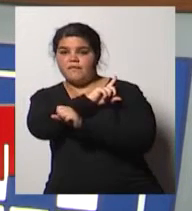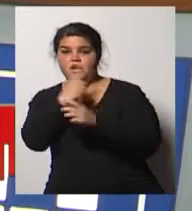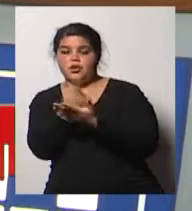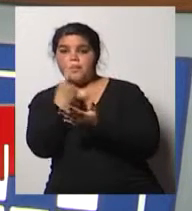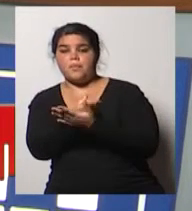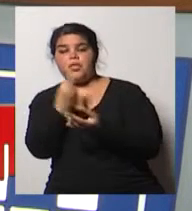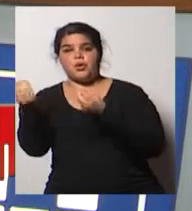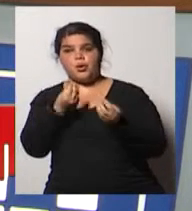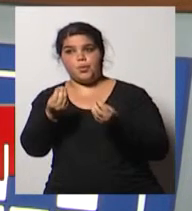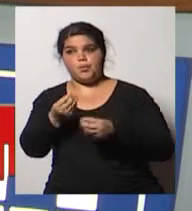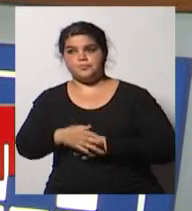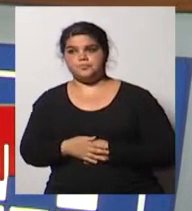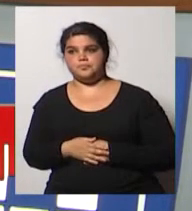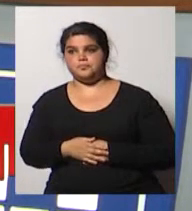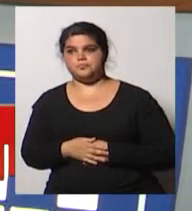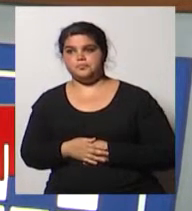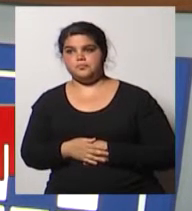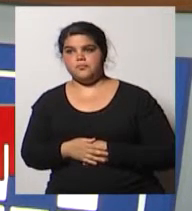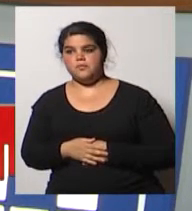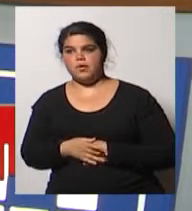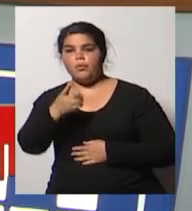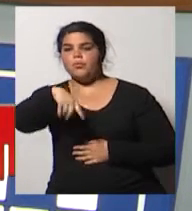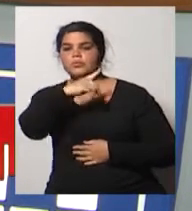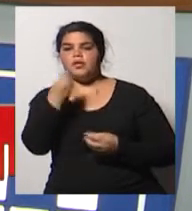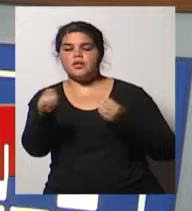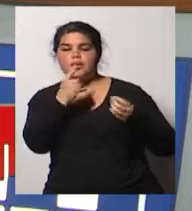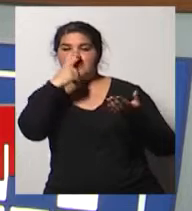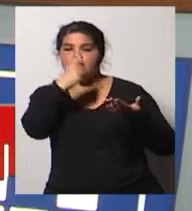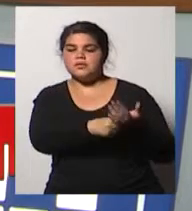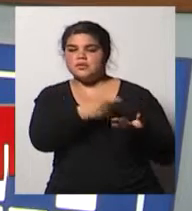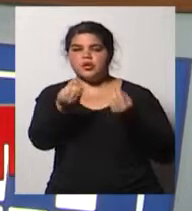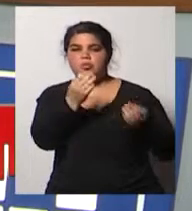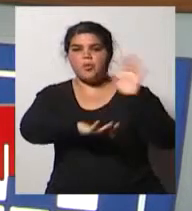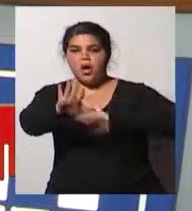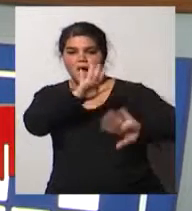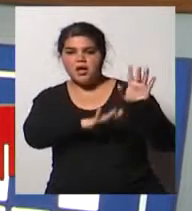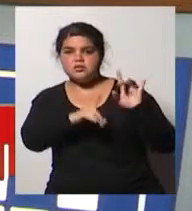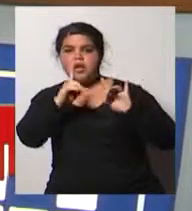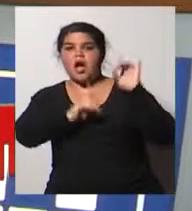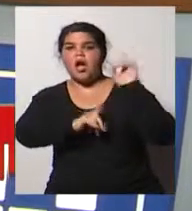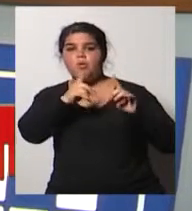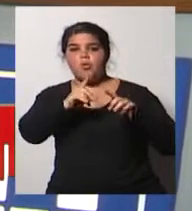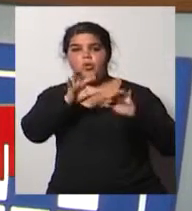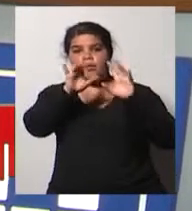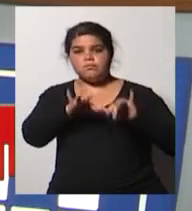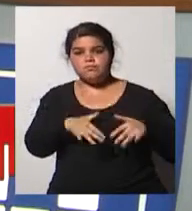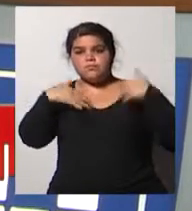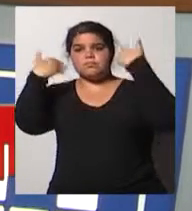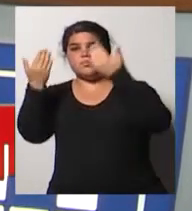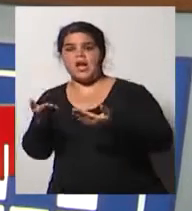7722, ¿cuáles van a ser las medidas o la decisión que van a tomar al respecto? ¿Lo van a elevar a alguna Corte Nacional, a la Corte